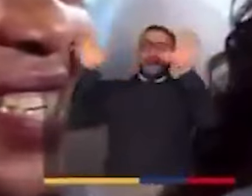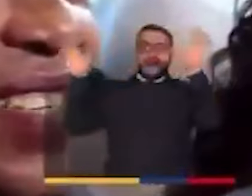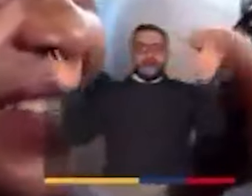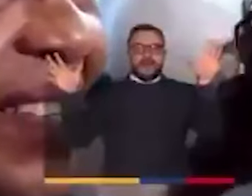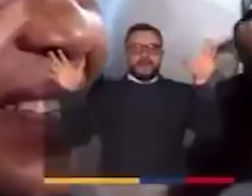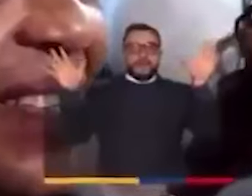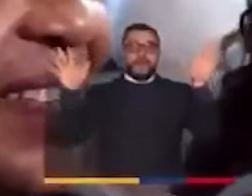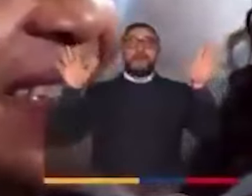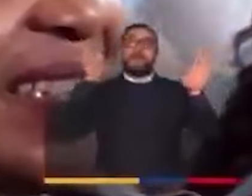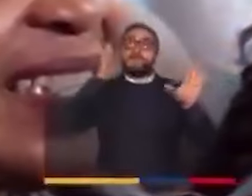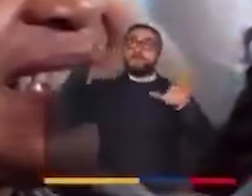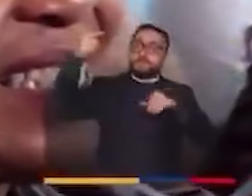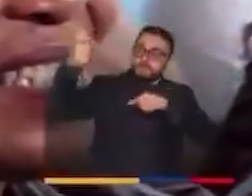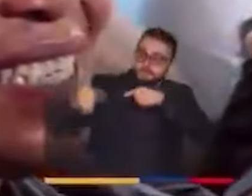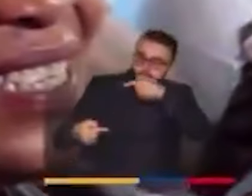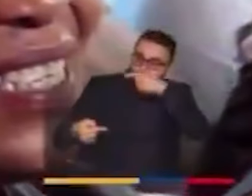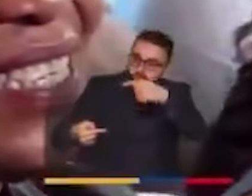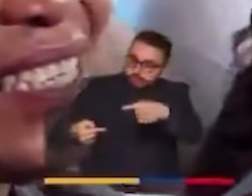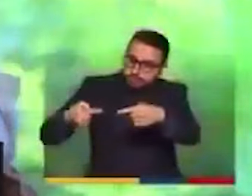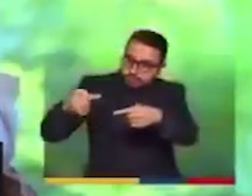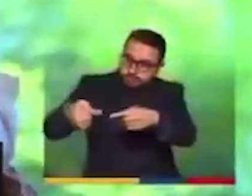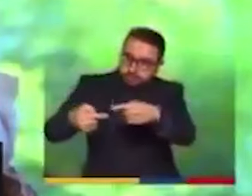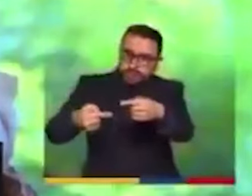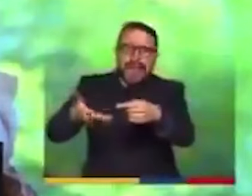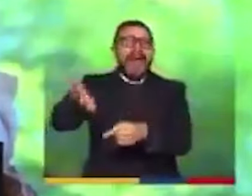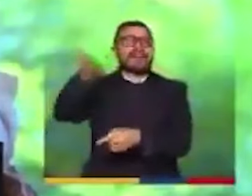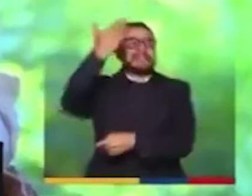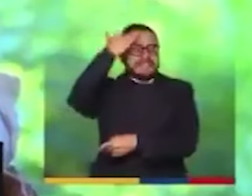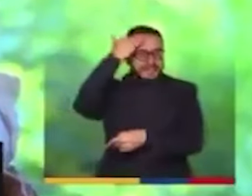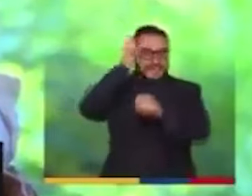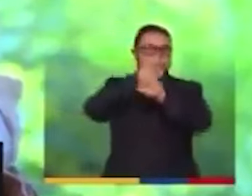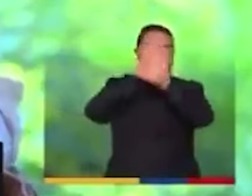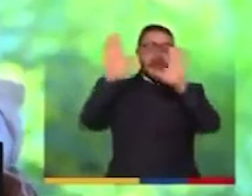nuestras próximas generaciones que el único